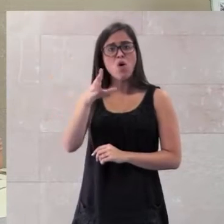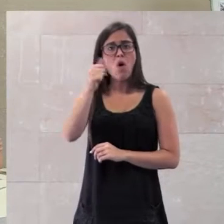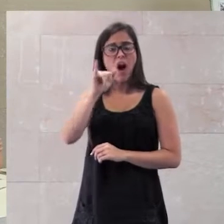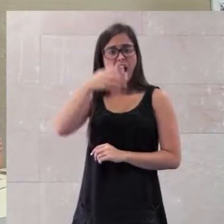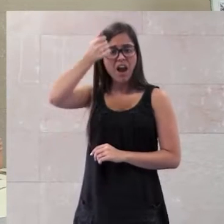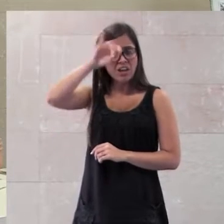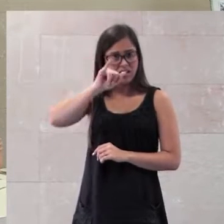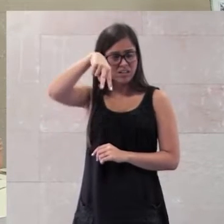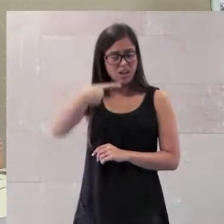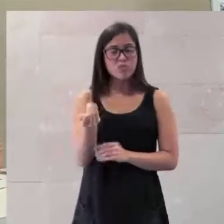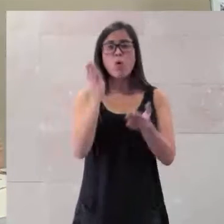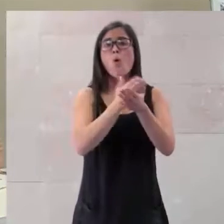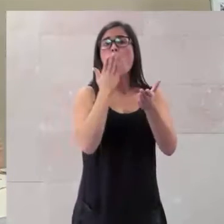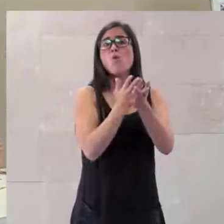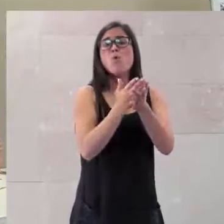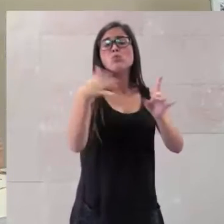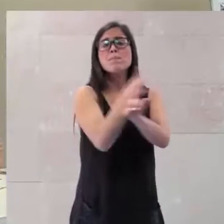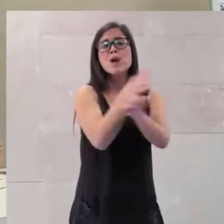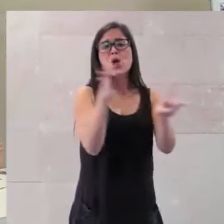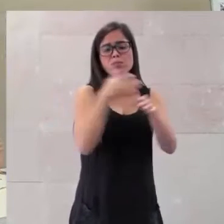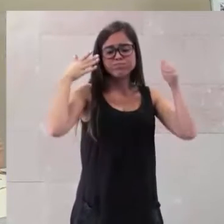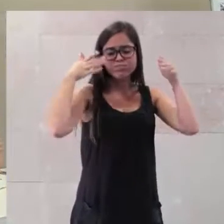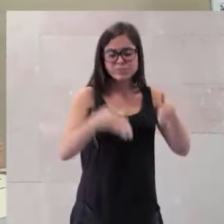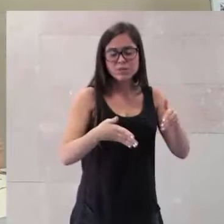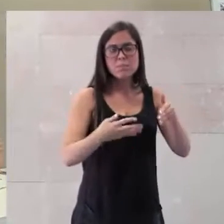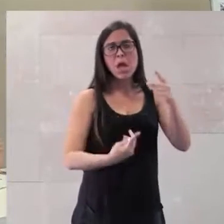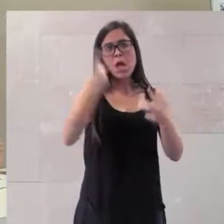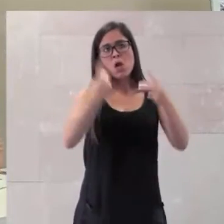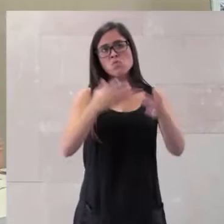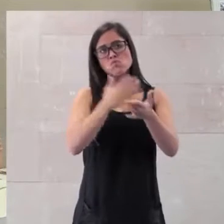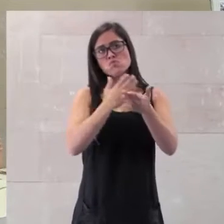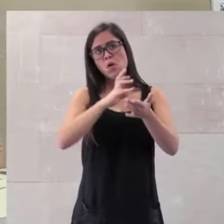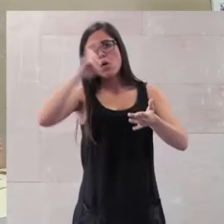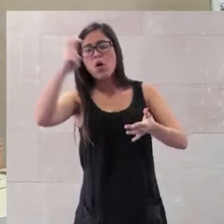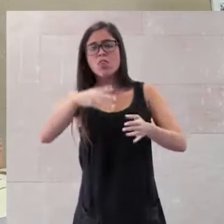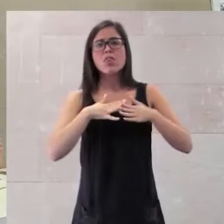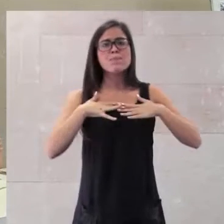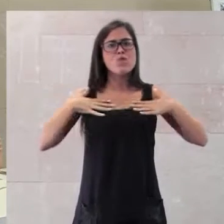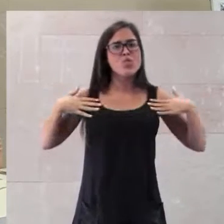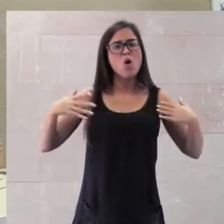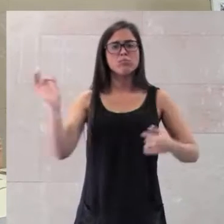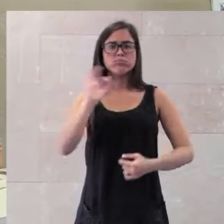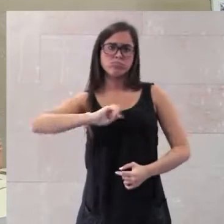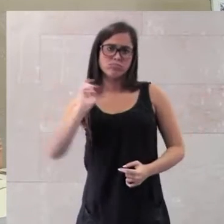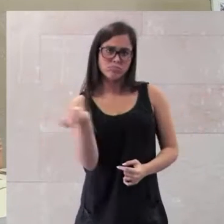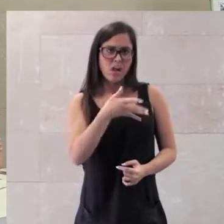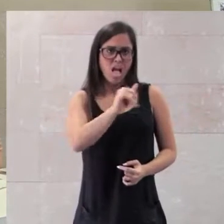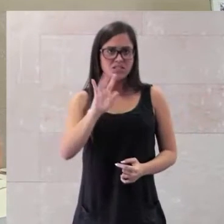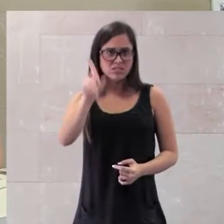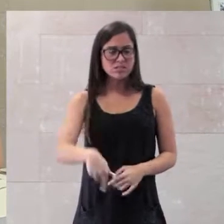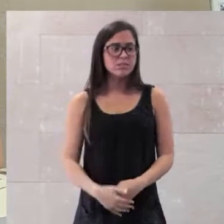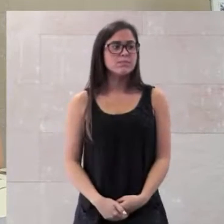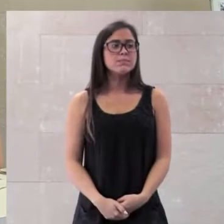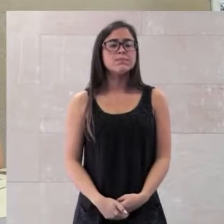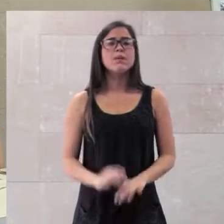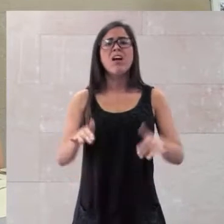todo cursos de violencia, sobre violencia, pero también algún otro de emociones y tal. Bueno,